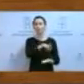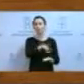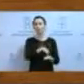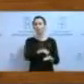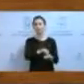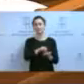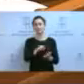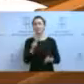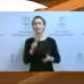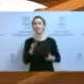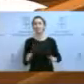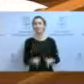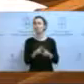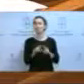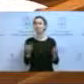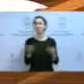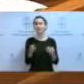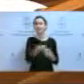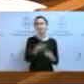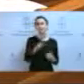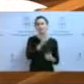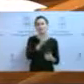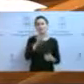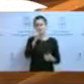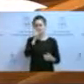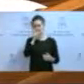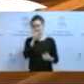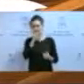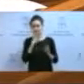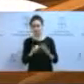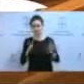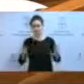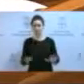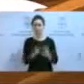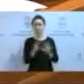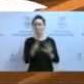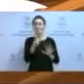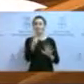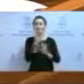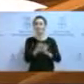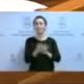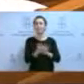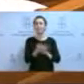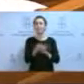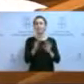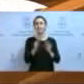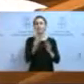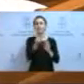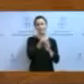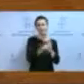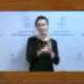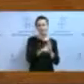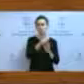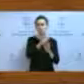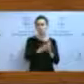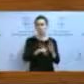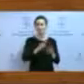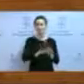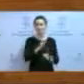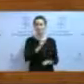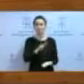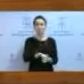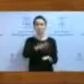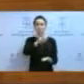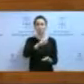Servicios y Derechos Sociales la resolución de 22 de junio de 2009, por la que se desarrollan los criterios y condiciones para la acreditación de centros